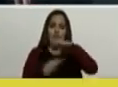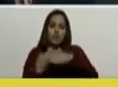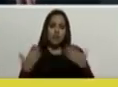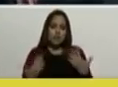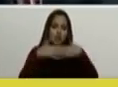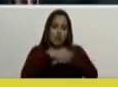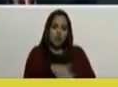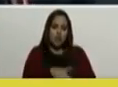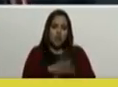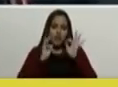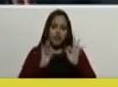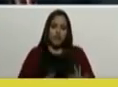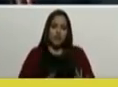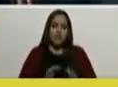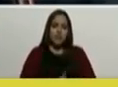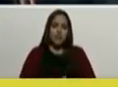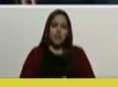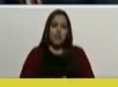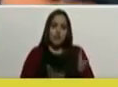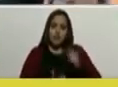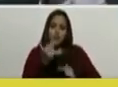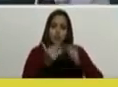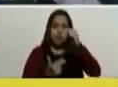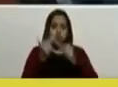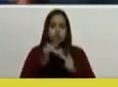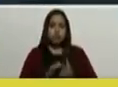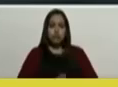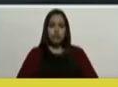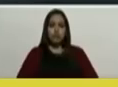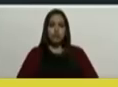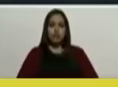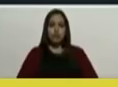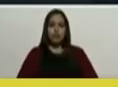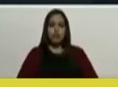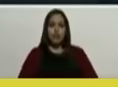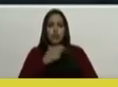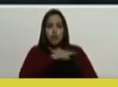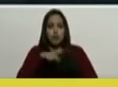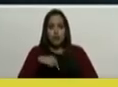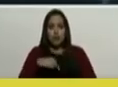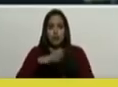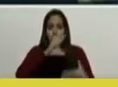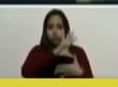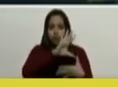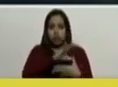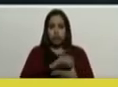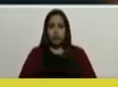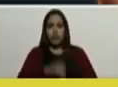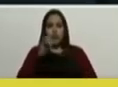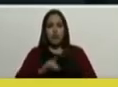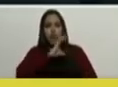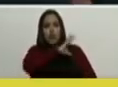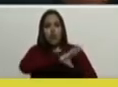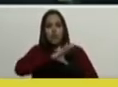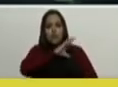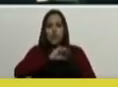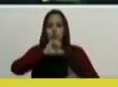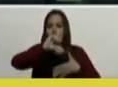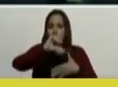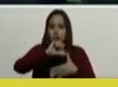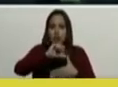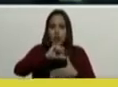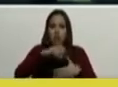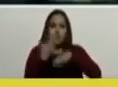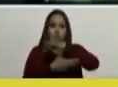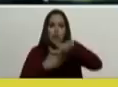integración física de la infraestructura de nuestro continente. El Consejo Suramericano para el